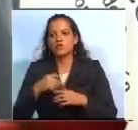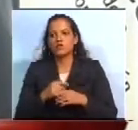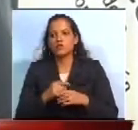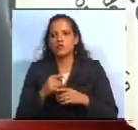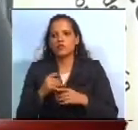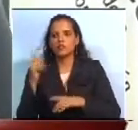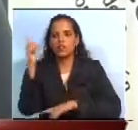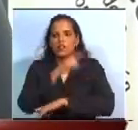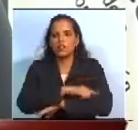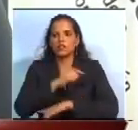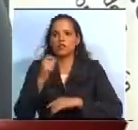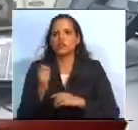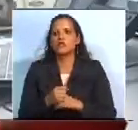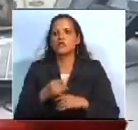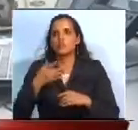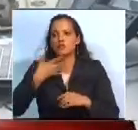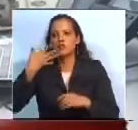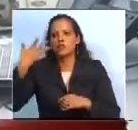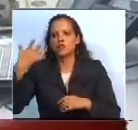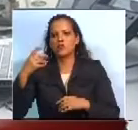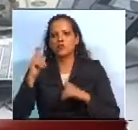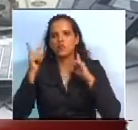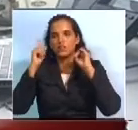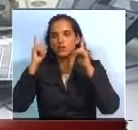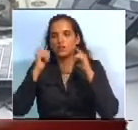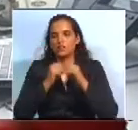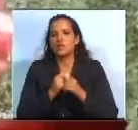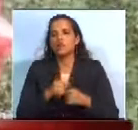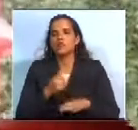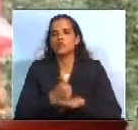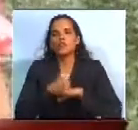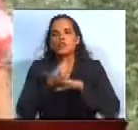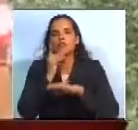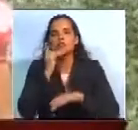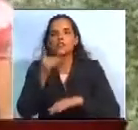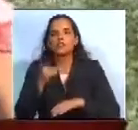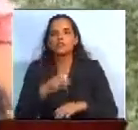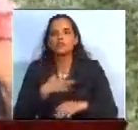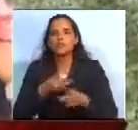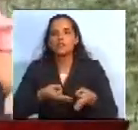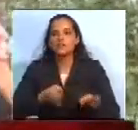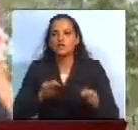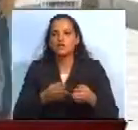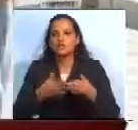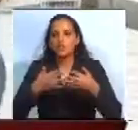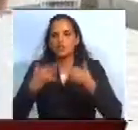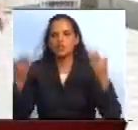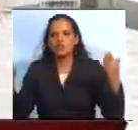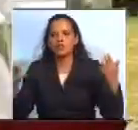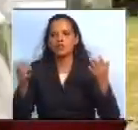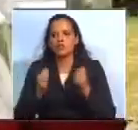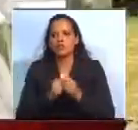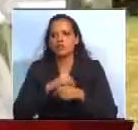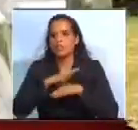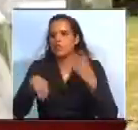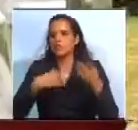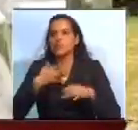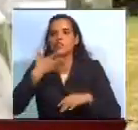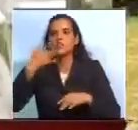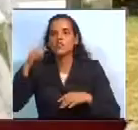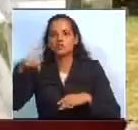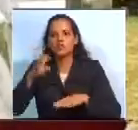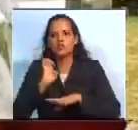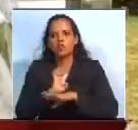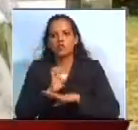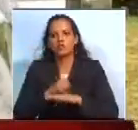día de la feria concierto. Raquel Nazareno señaló que de esta forma se le van a abrir las puertas a los artistas de nuestro